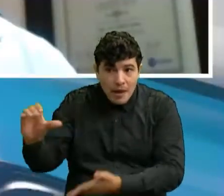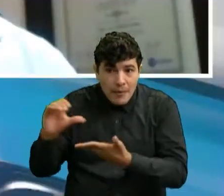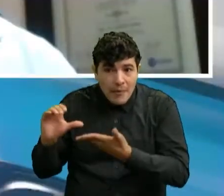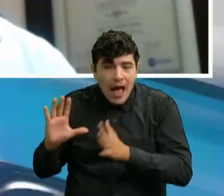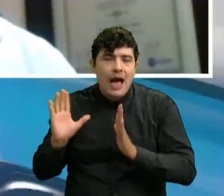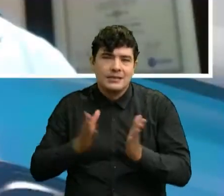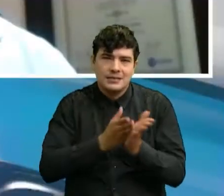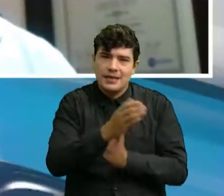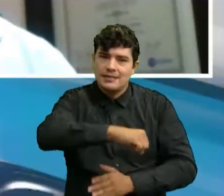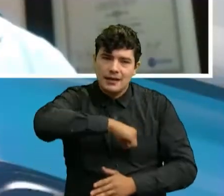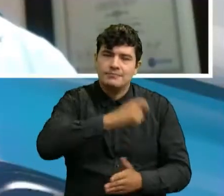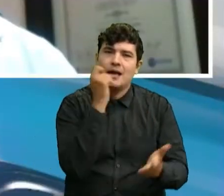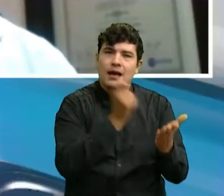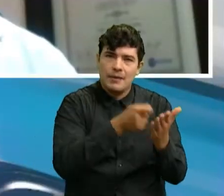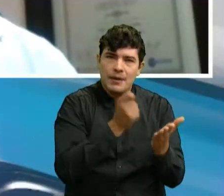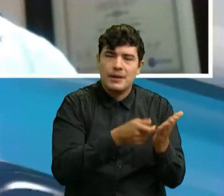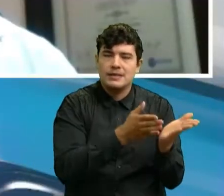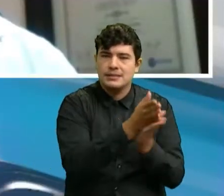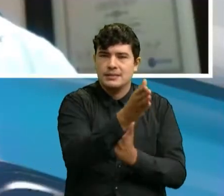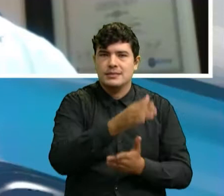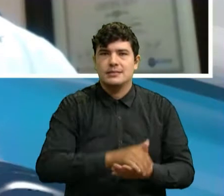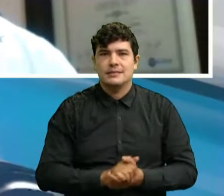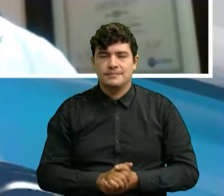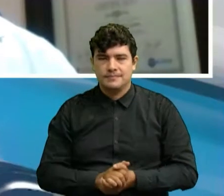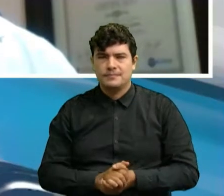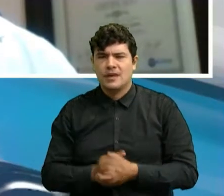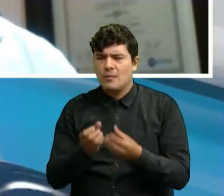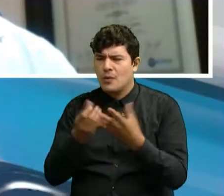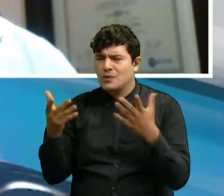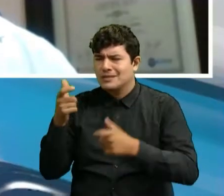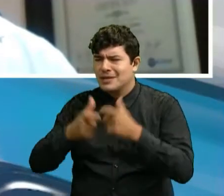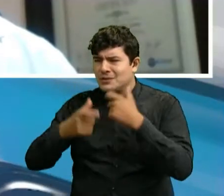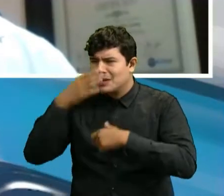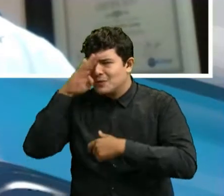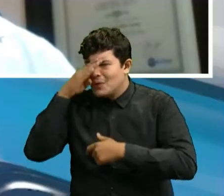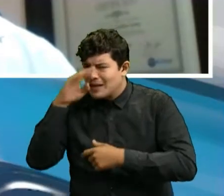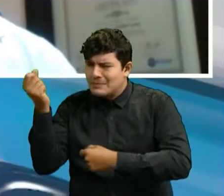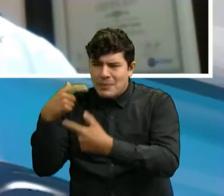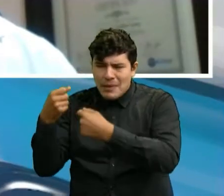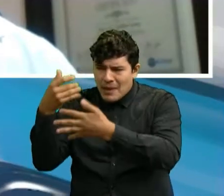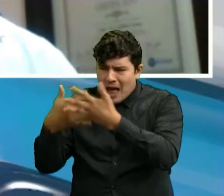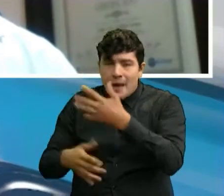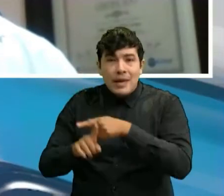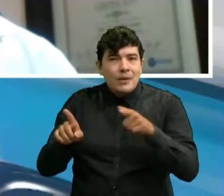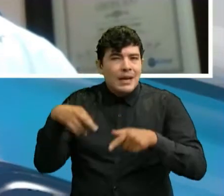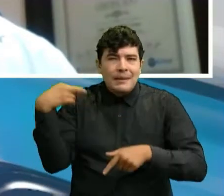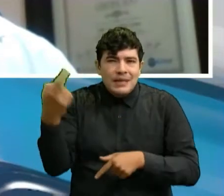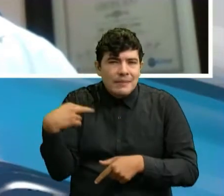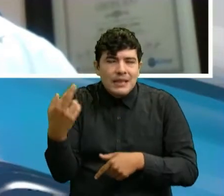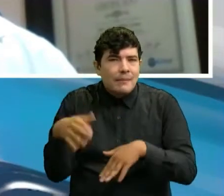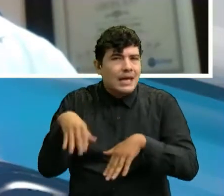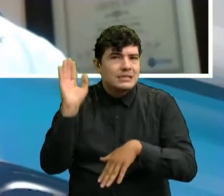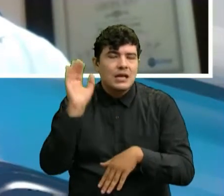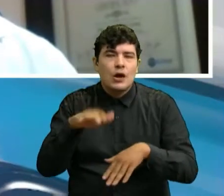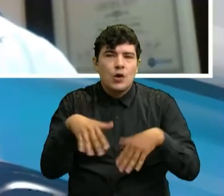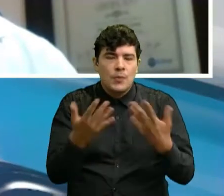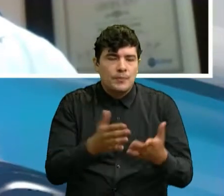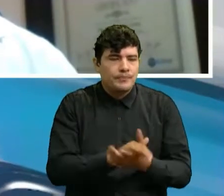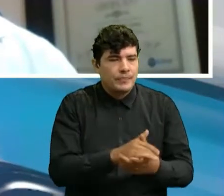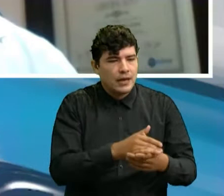hay muchas inquietudes respecto al tema de pensiones, pero tal vez la más recurrente es en el cambio de fondo de